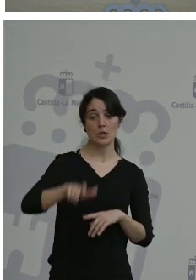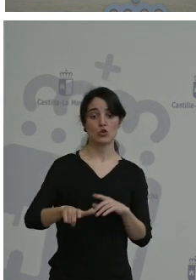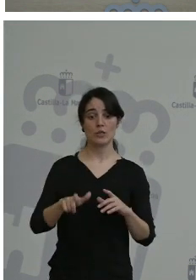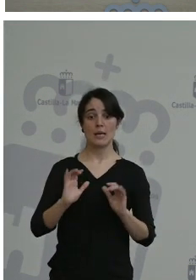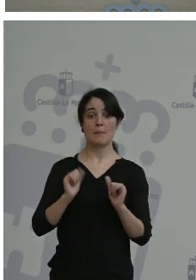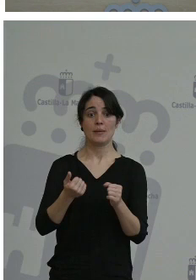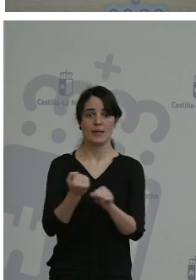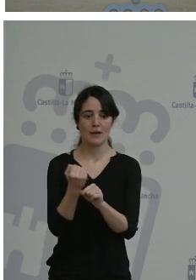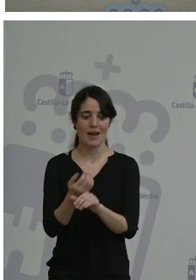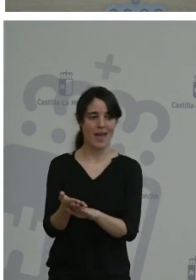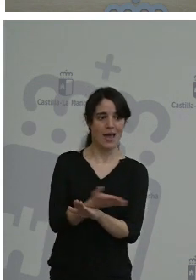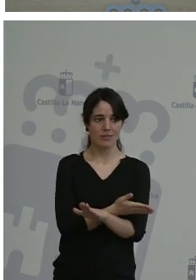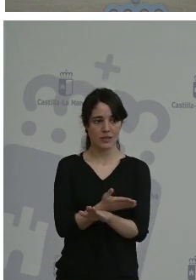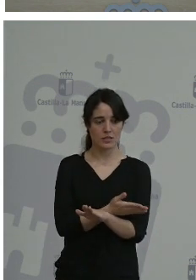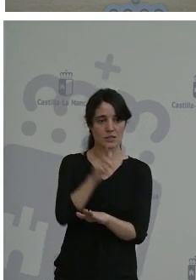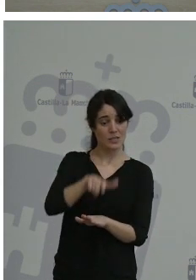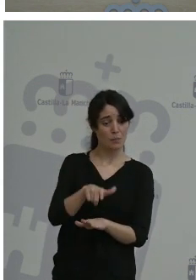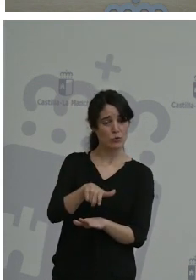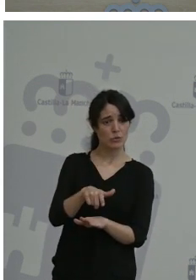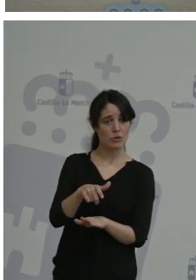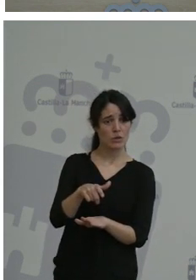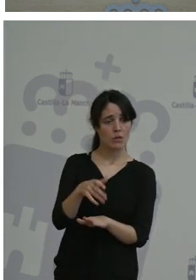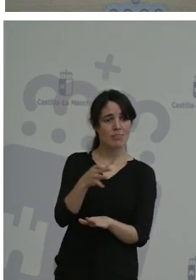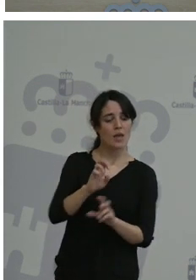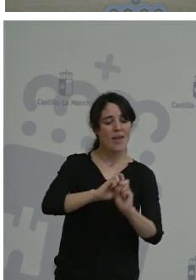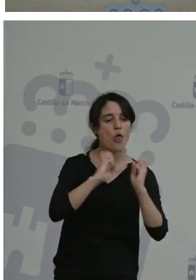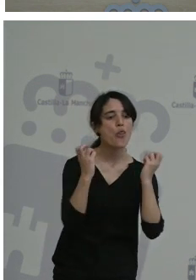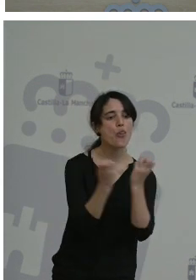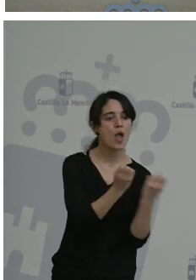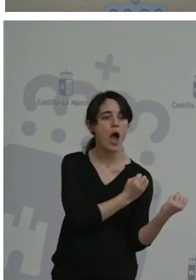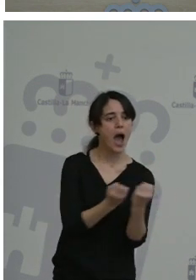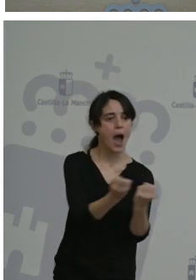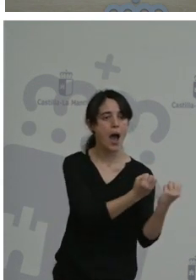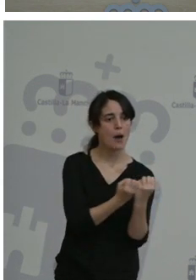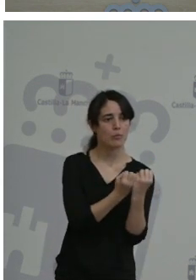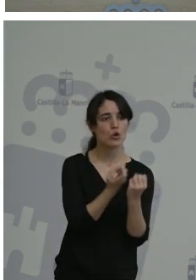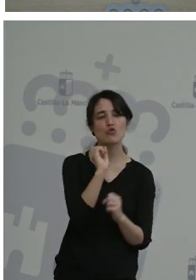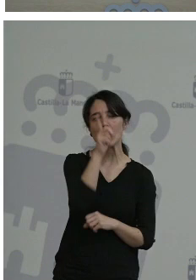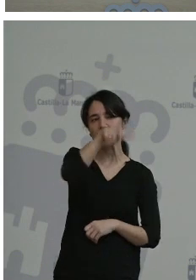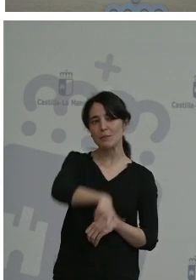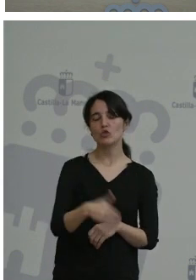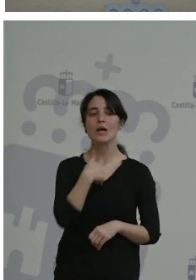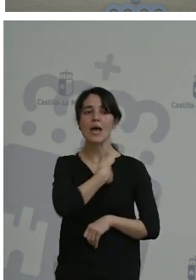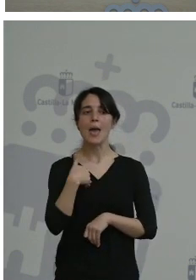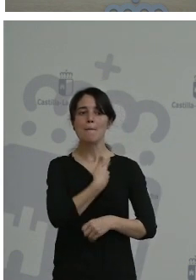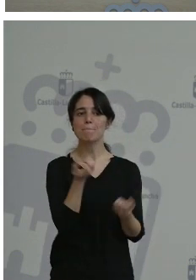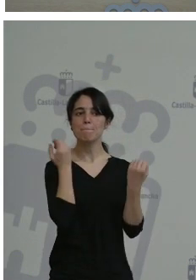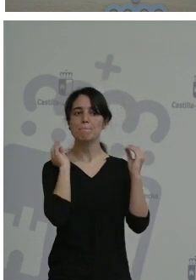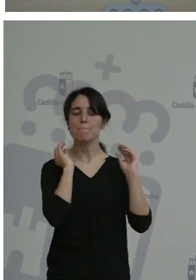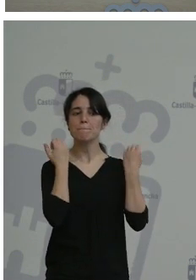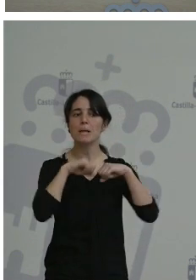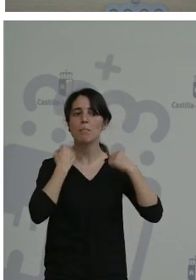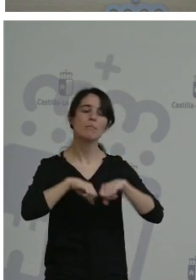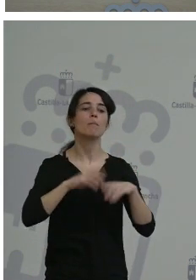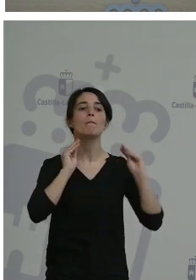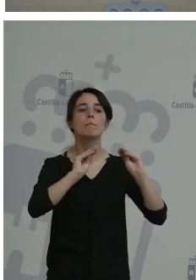discapacidad intelectual contara con un círculo de apoyo, incluso no solamente con un preparador laboral, sino con un grupo de profesionales